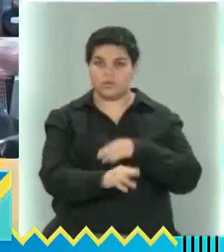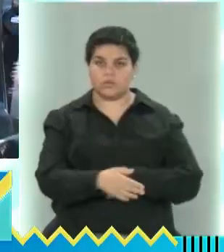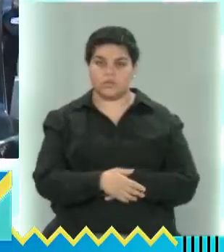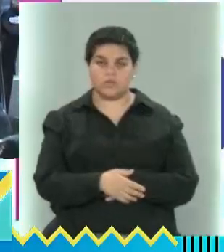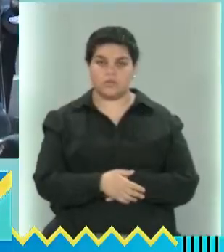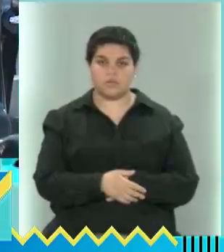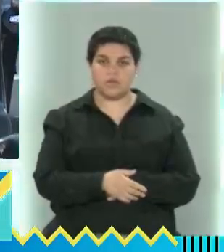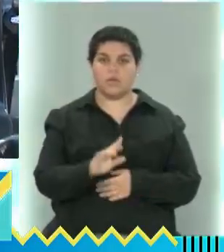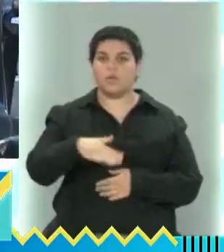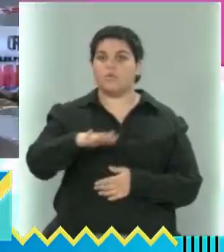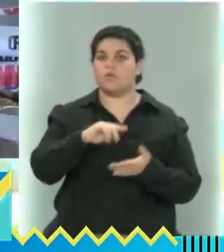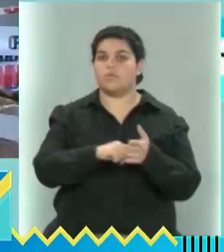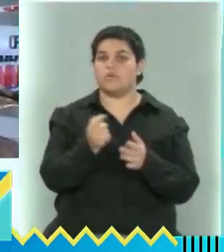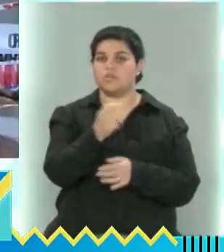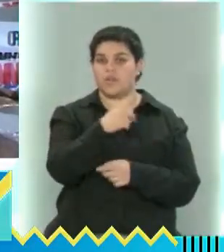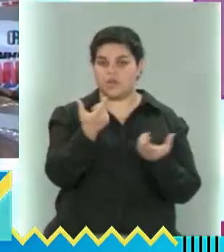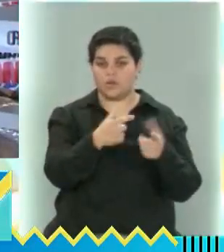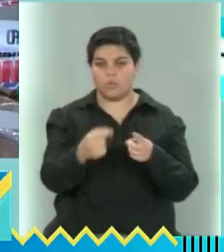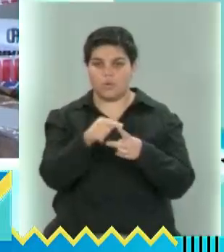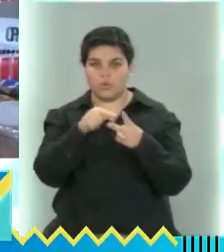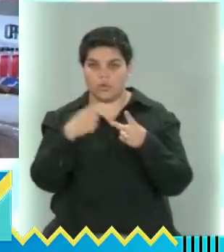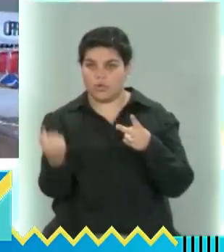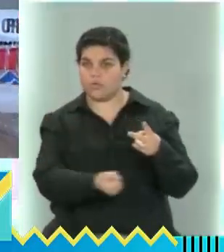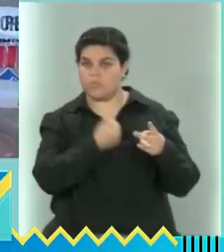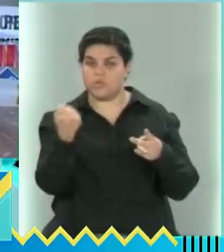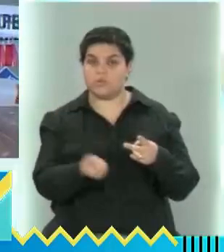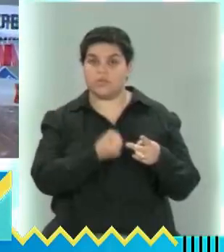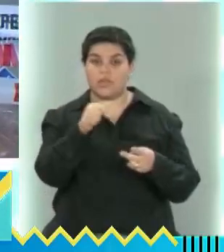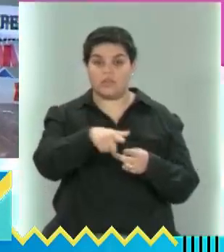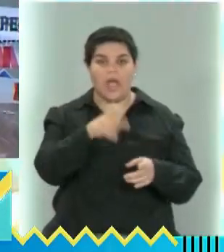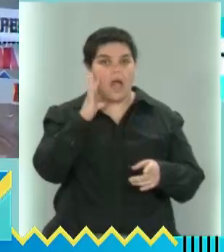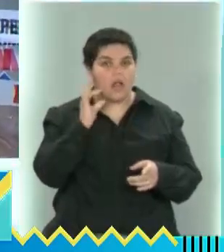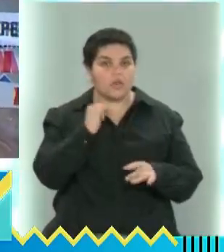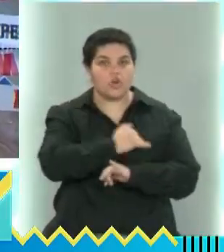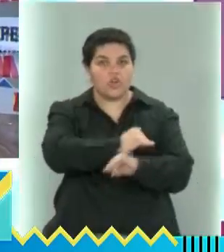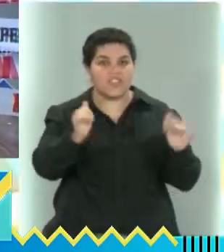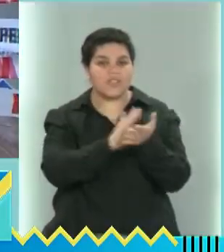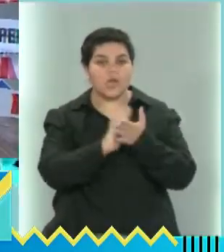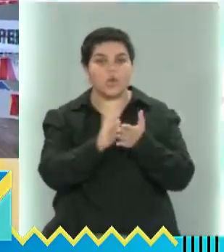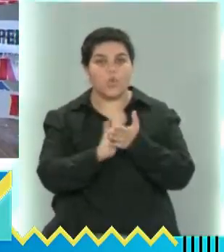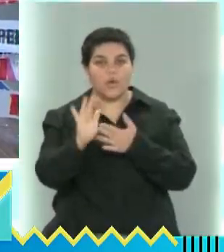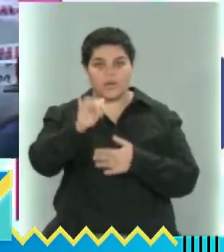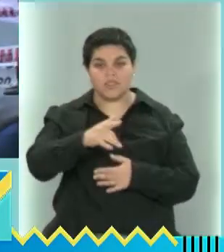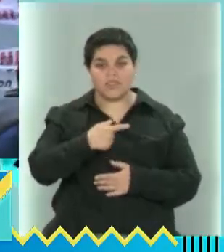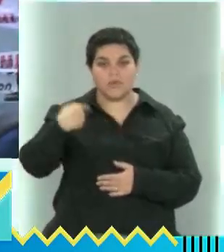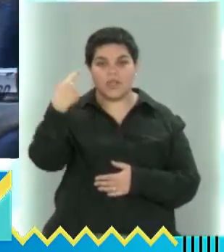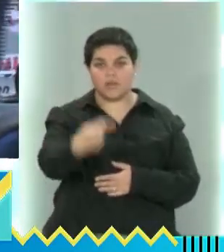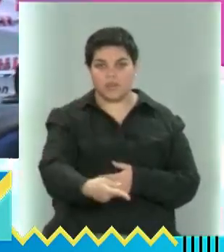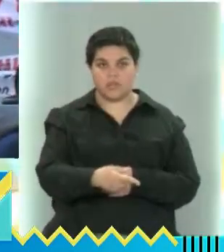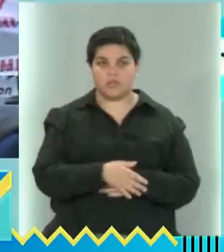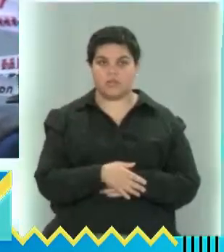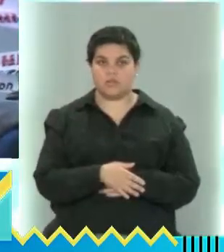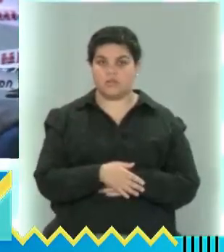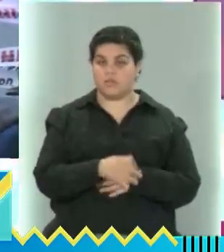en Buenos Aires, que son 2 reuniones importantes, o sea que algún tipo de novedades tendrían que haber en el curso de la semana que viene. Más allá de